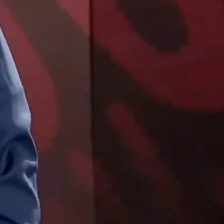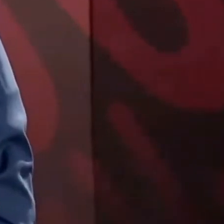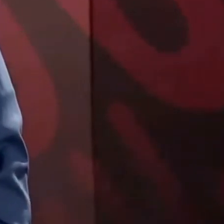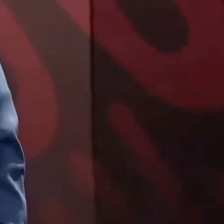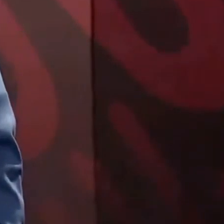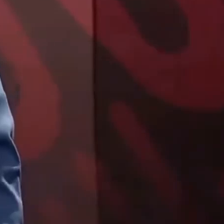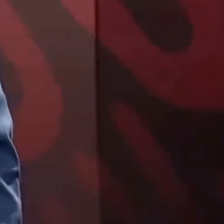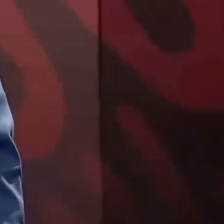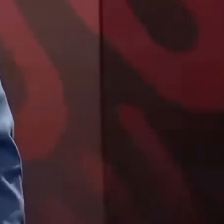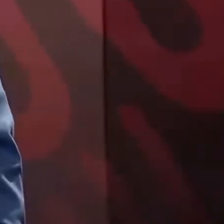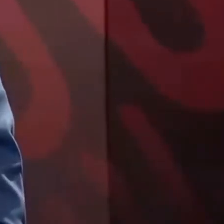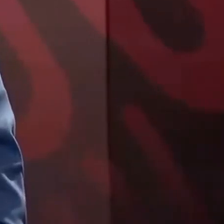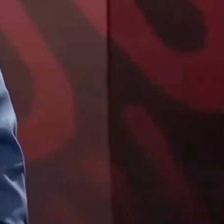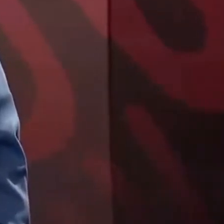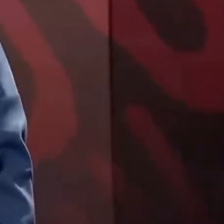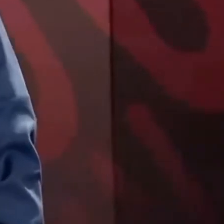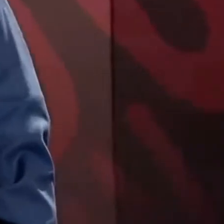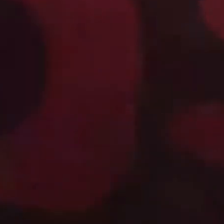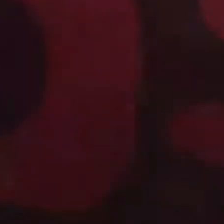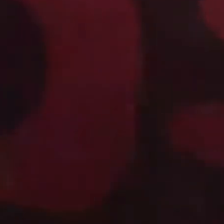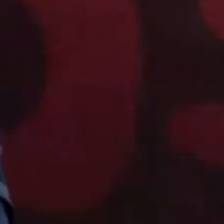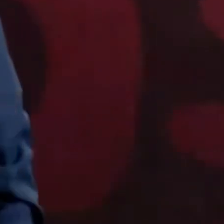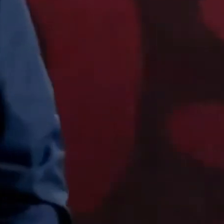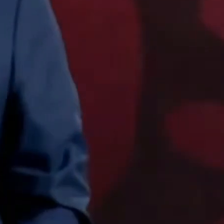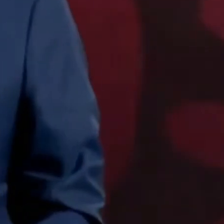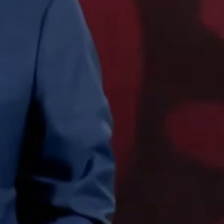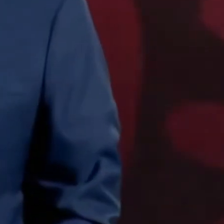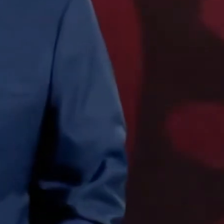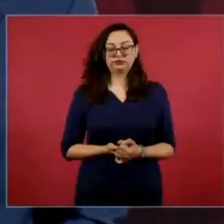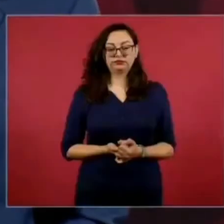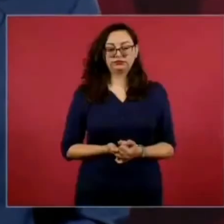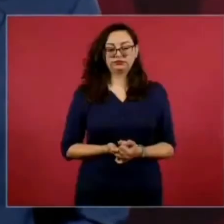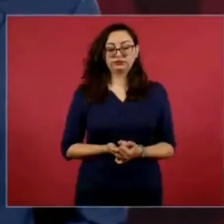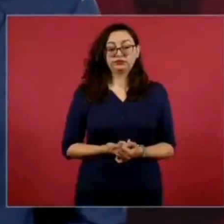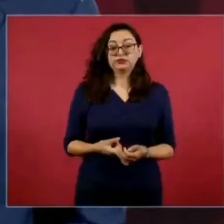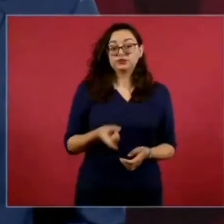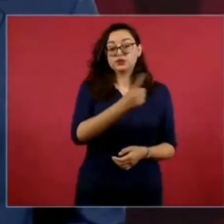azul con ínfulas de superioridad gracias